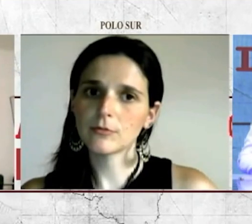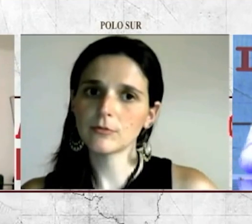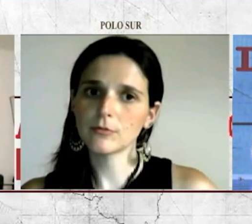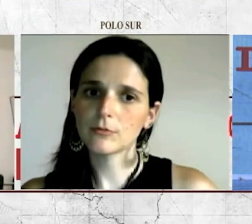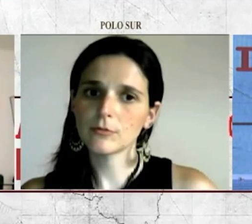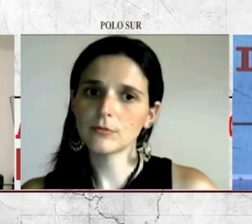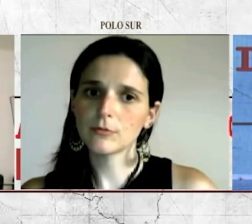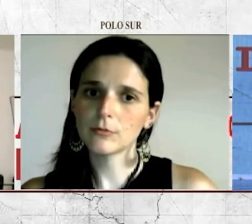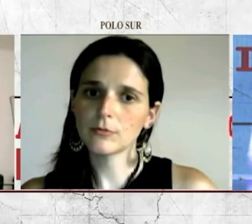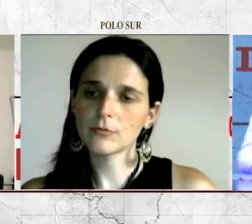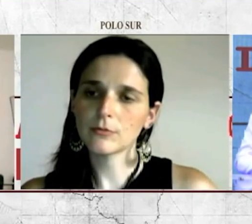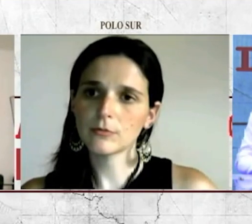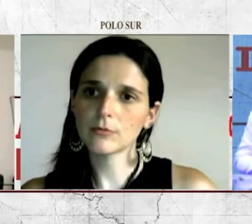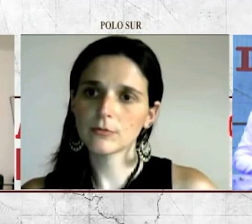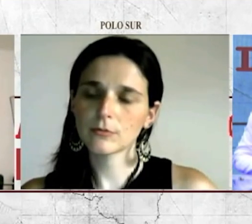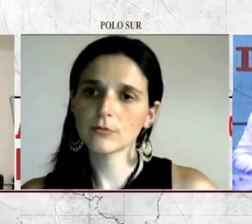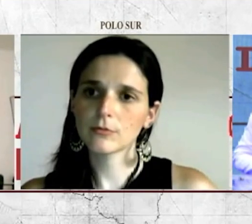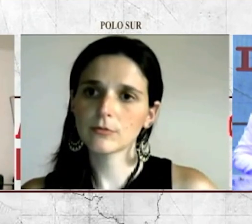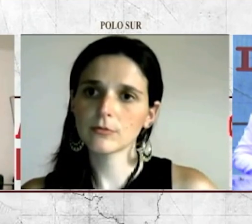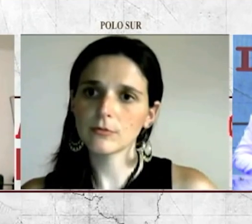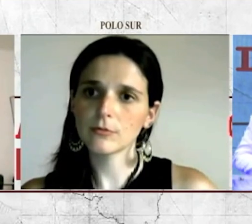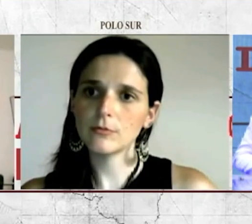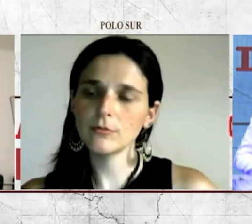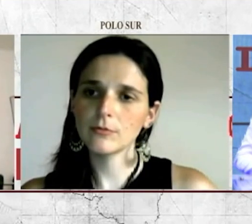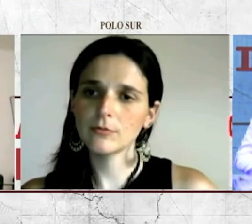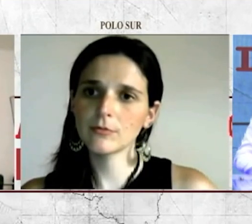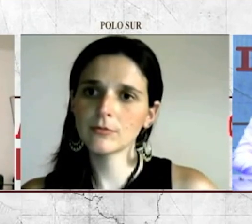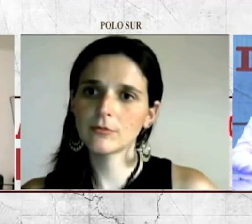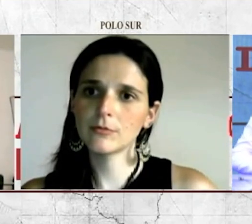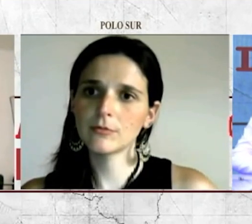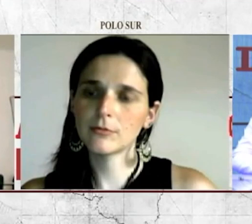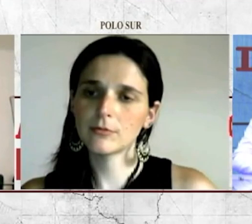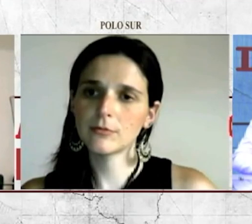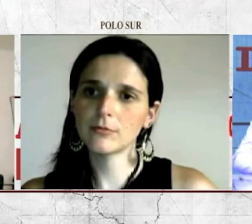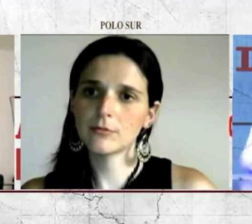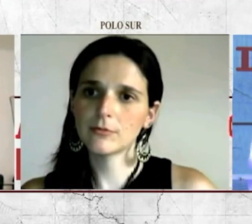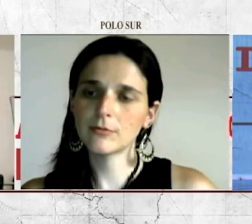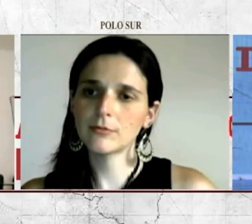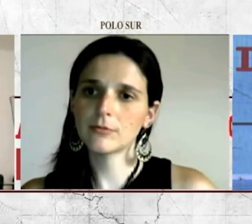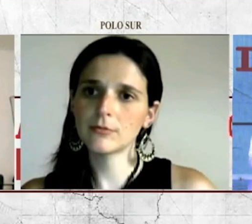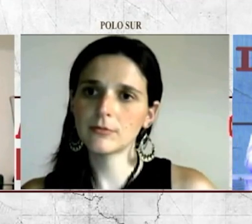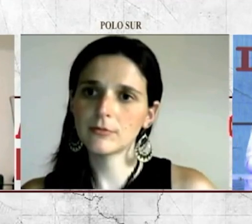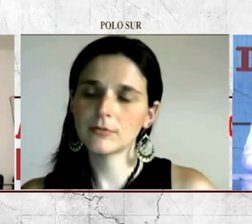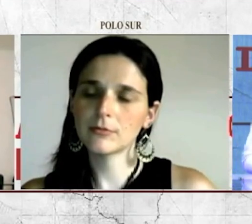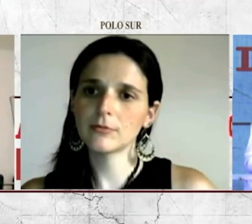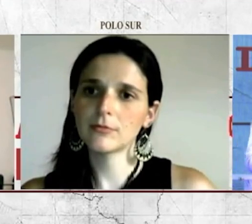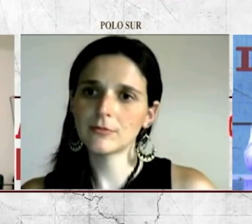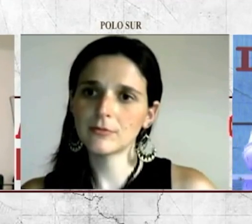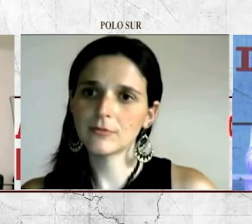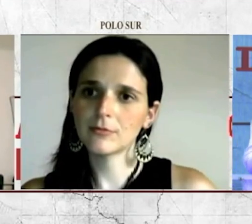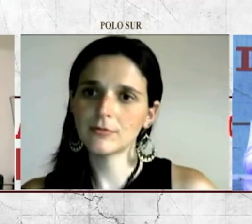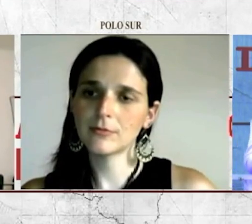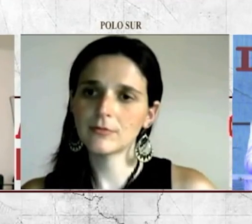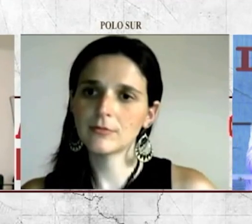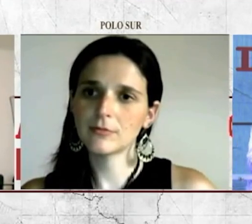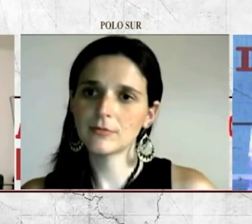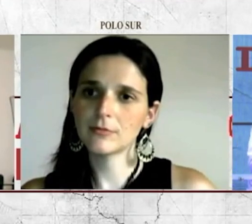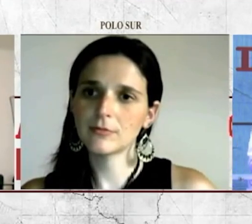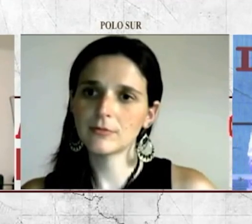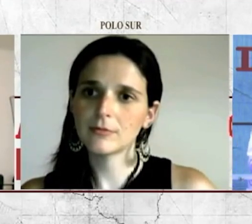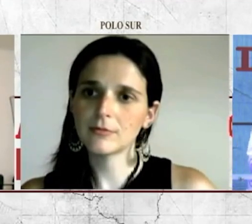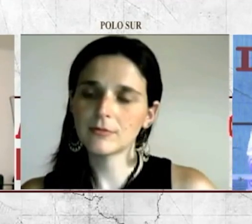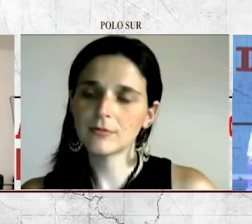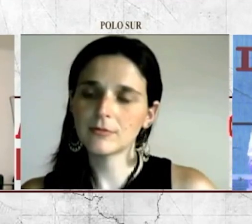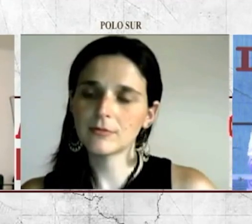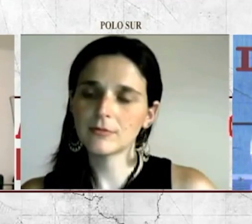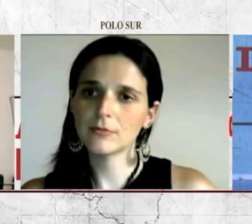Perú. Los están acusando de separatistas y de terroristas, pero cuéntale la presencia de